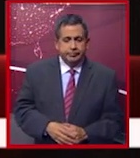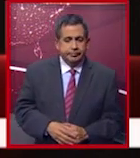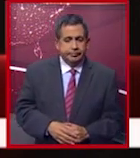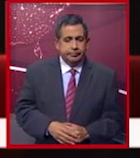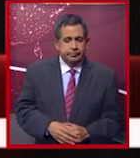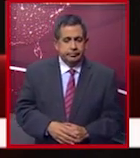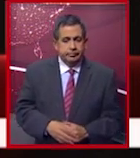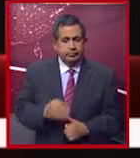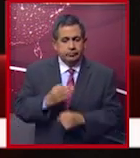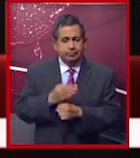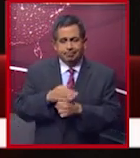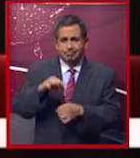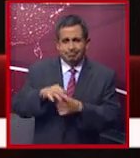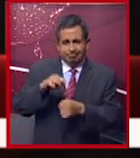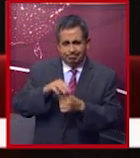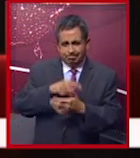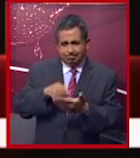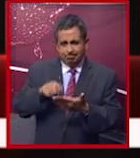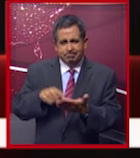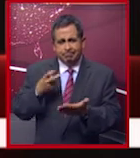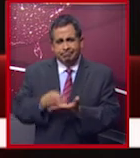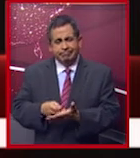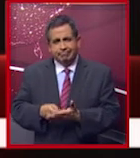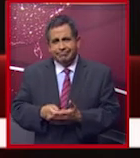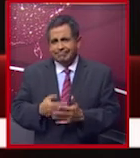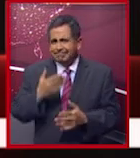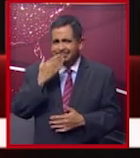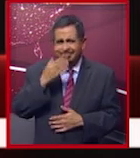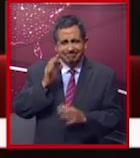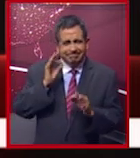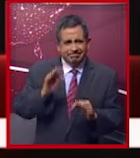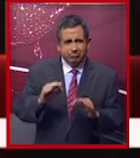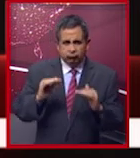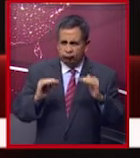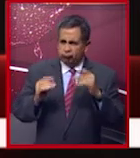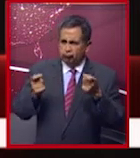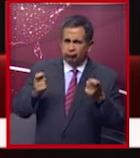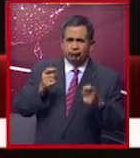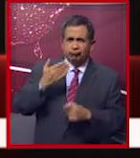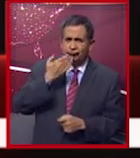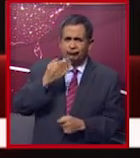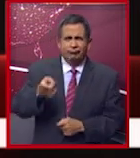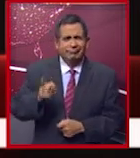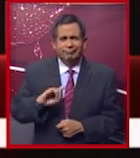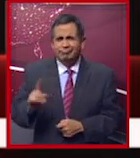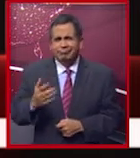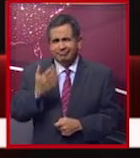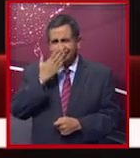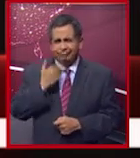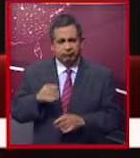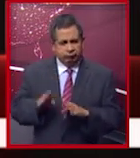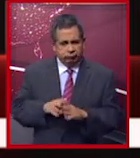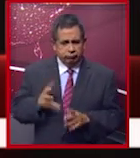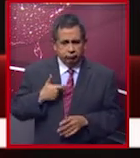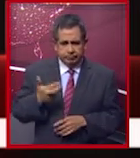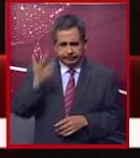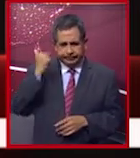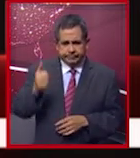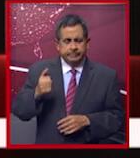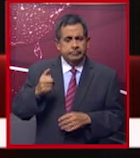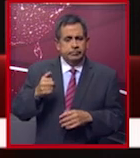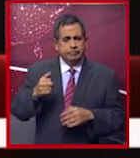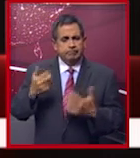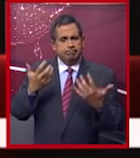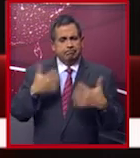Lo que vamos a votar no guarda un sano equilibrio entre el legítimo derecho de una